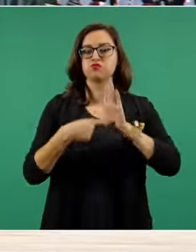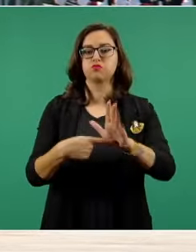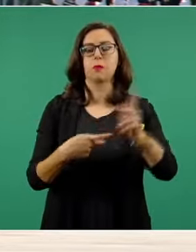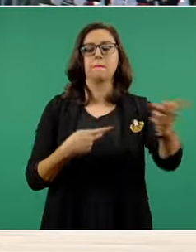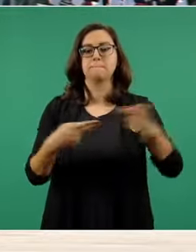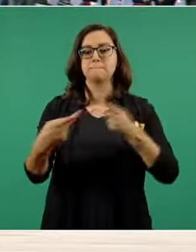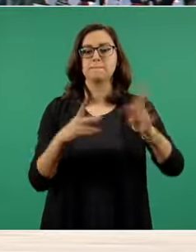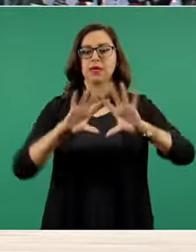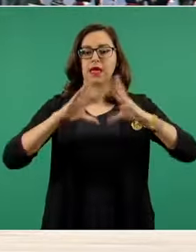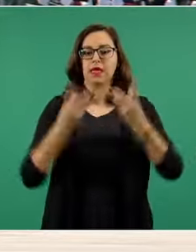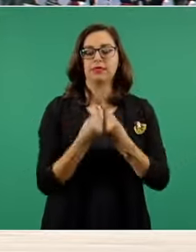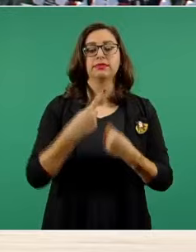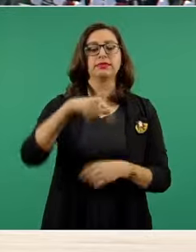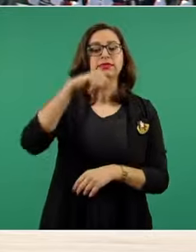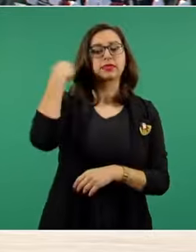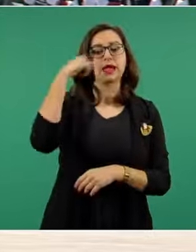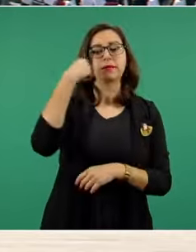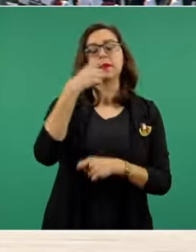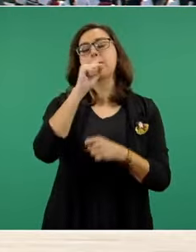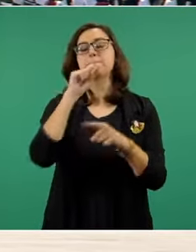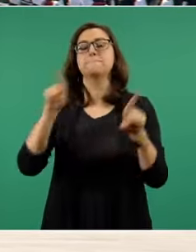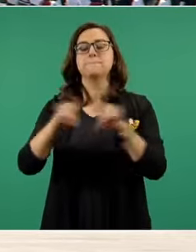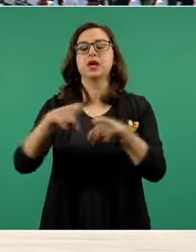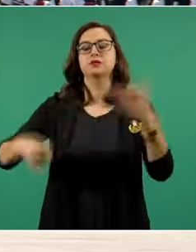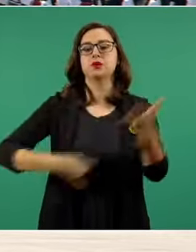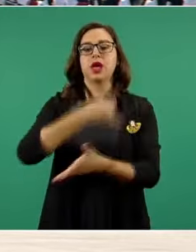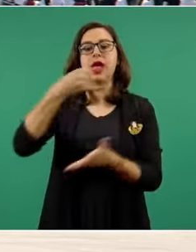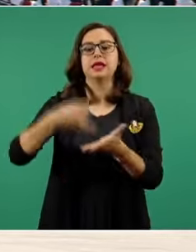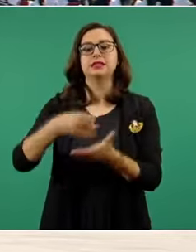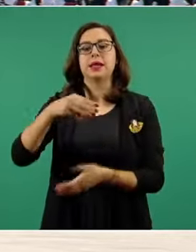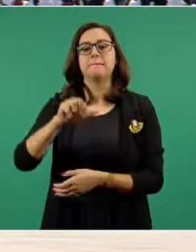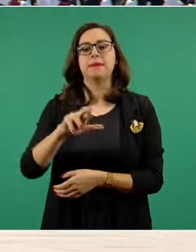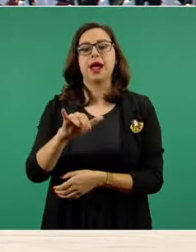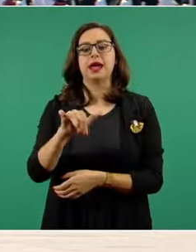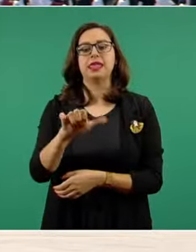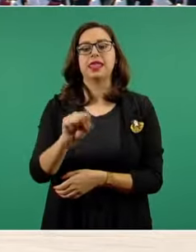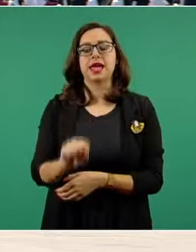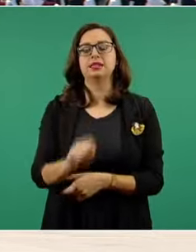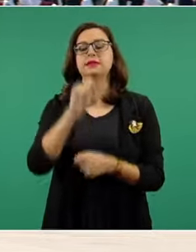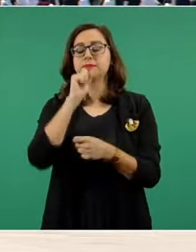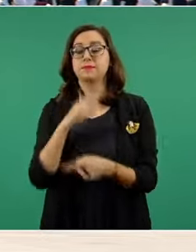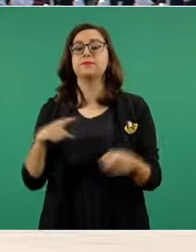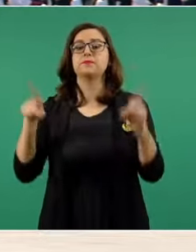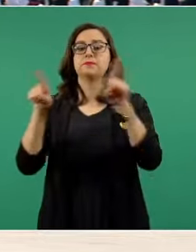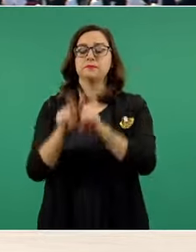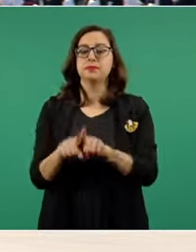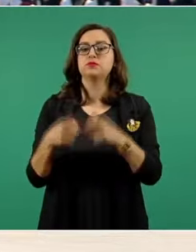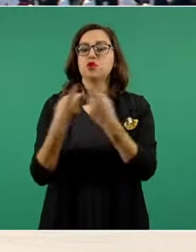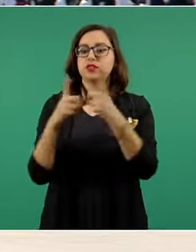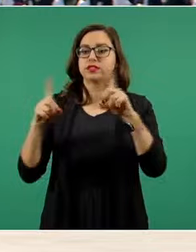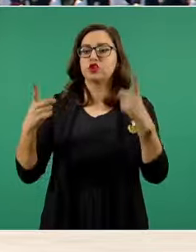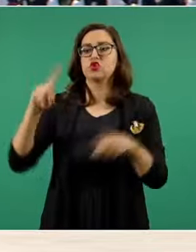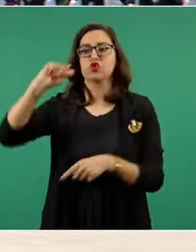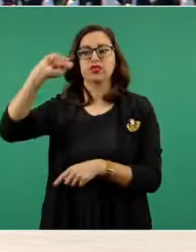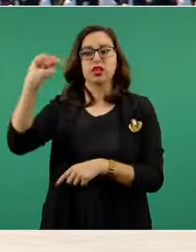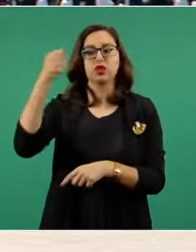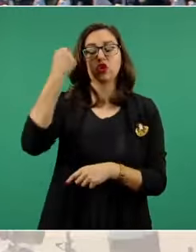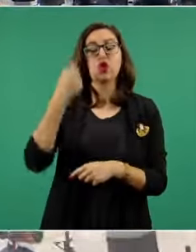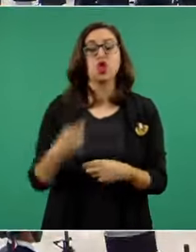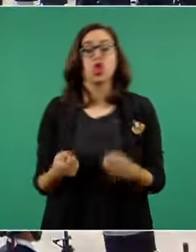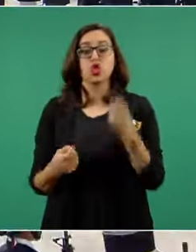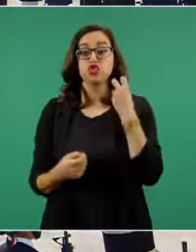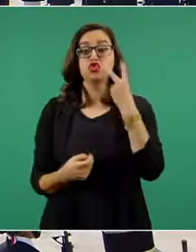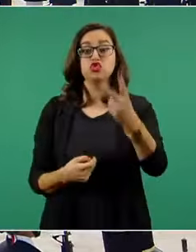Tabasco, el Proyecto Integral de las Islas Marías, la Unidad de Desarrollo Tecnológico de la Armada de México y los dos buques